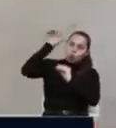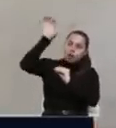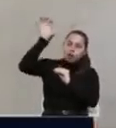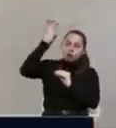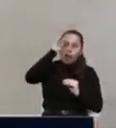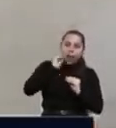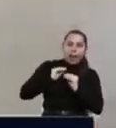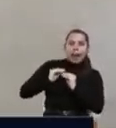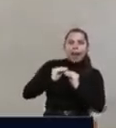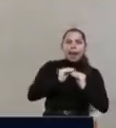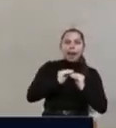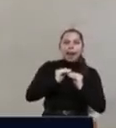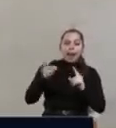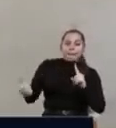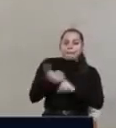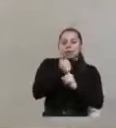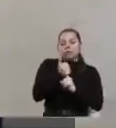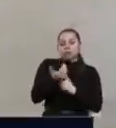De manera que